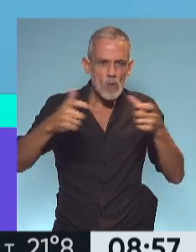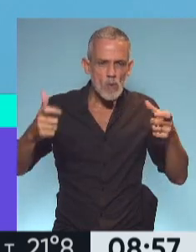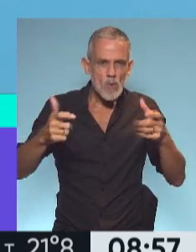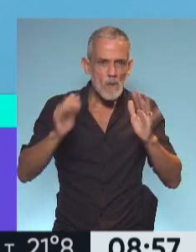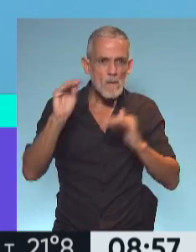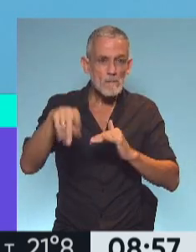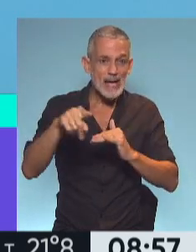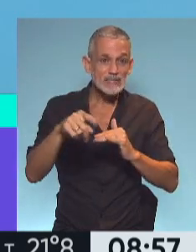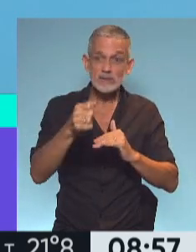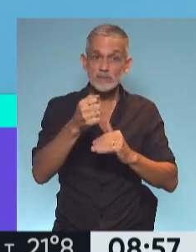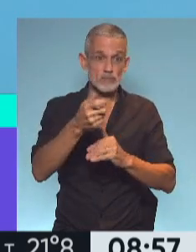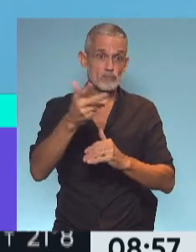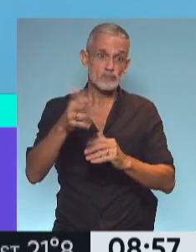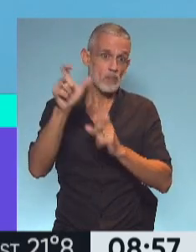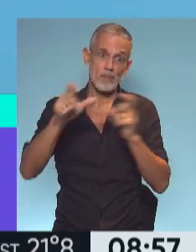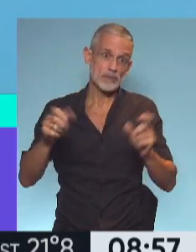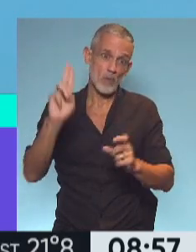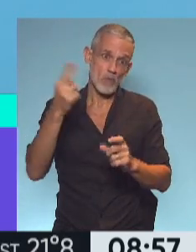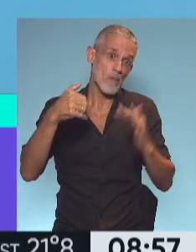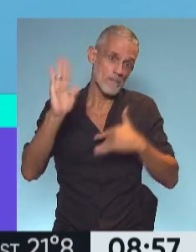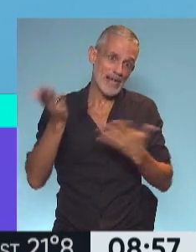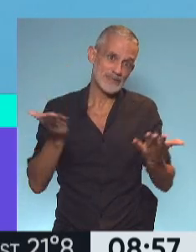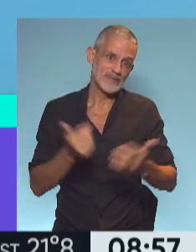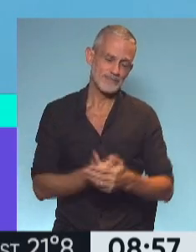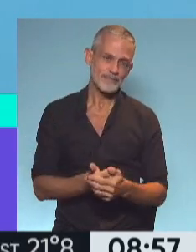más cantidad de casos hay más cantidad de fallecidos. Por